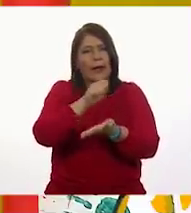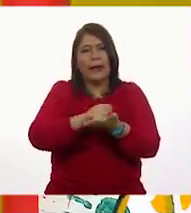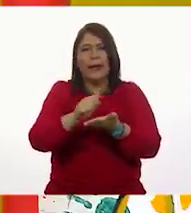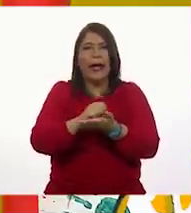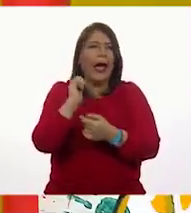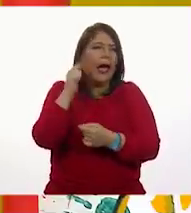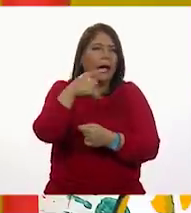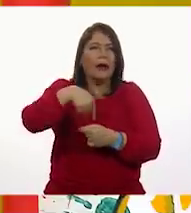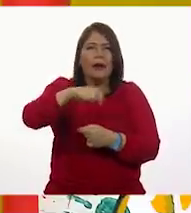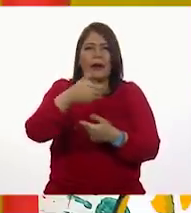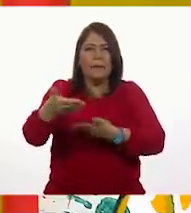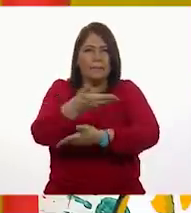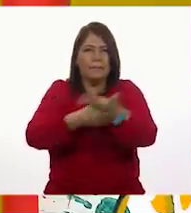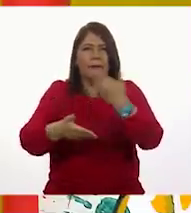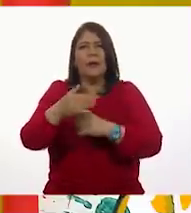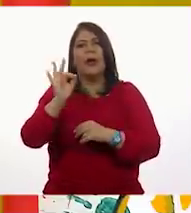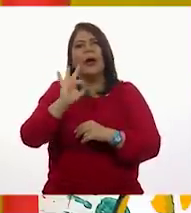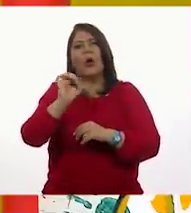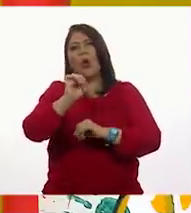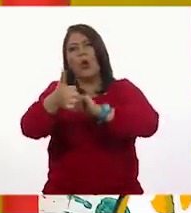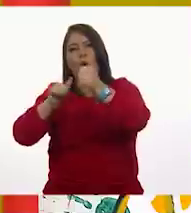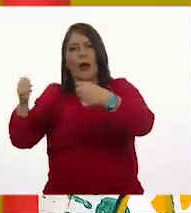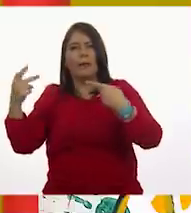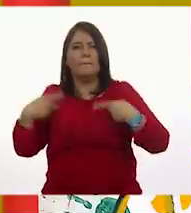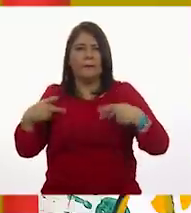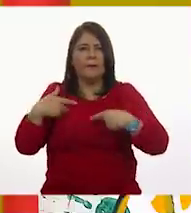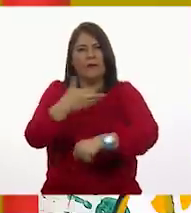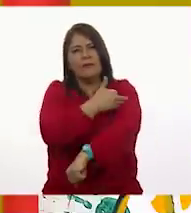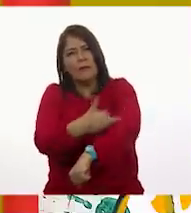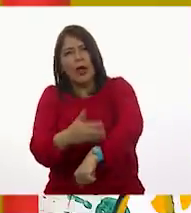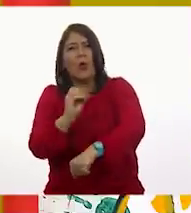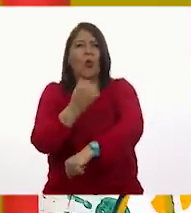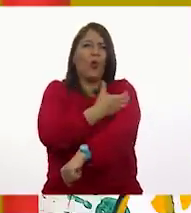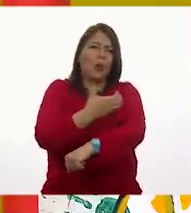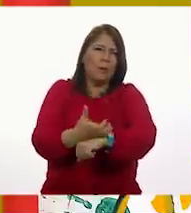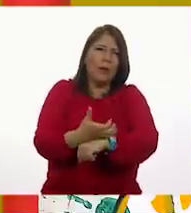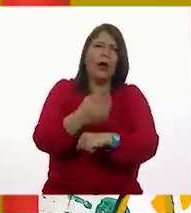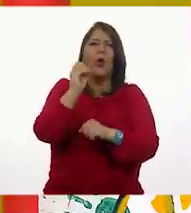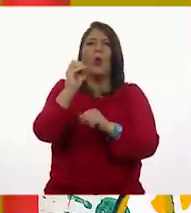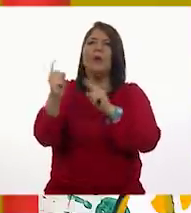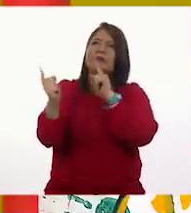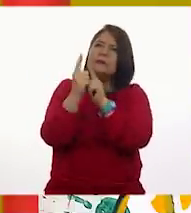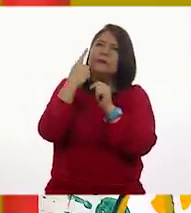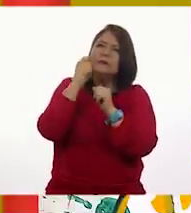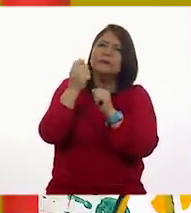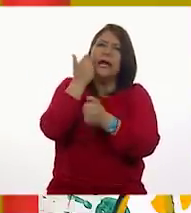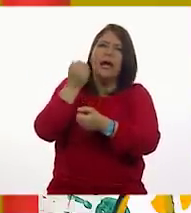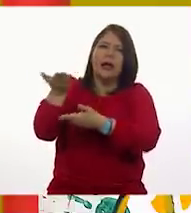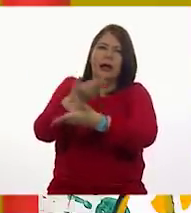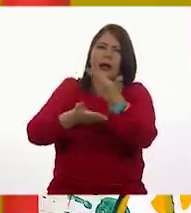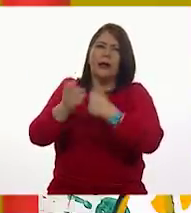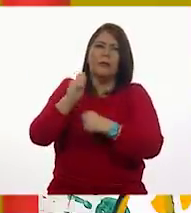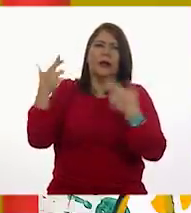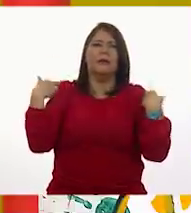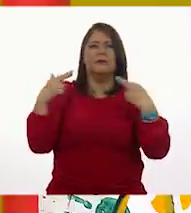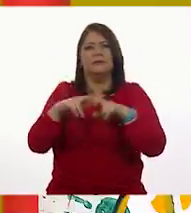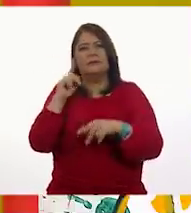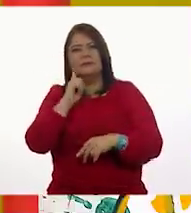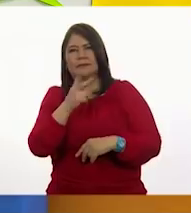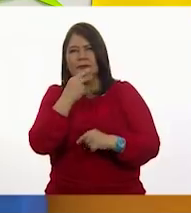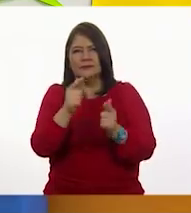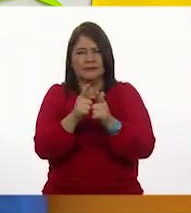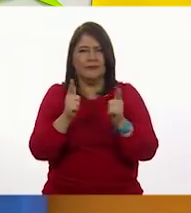compartir posteriormente con algún familiar, compañera o compañero, con su maestra o su maestro de grupo. Muchas gracias.